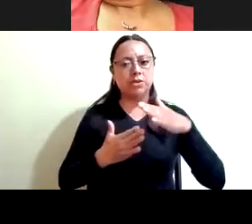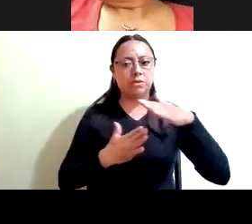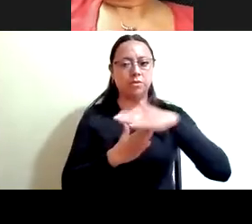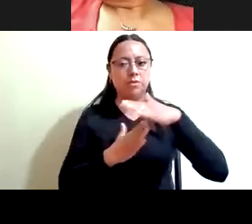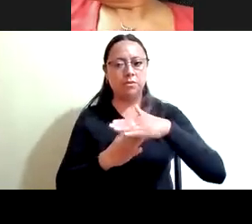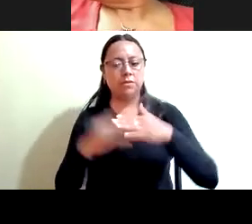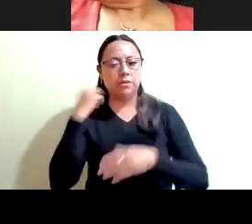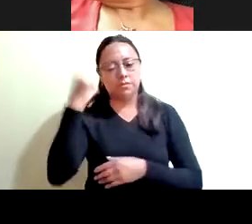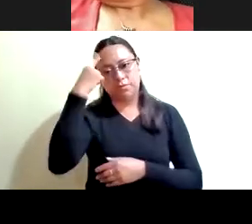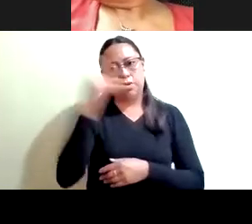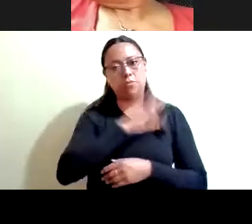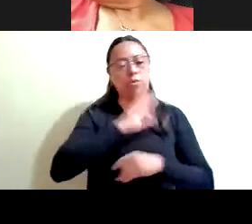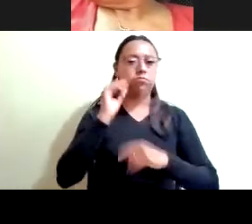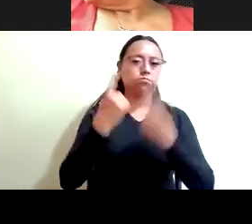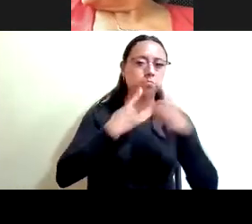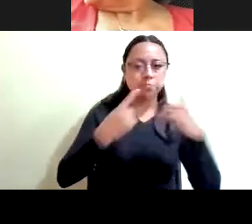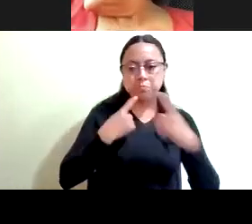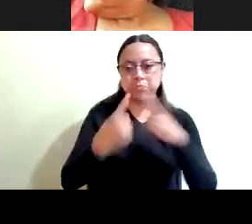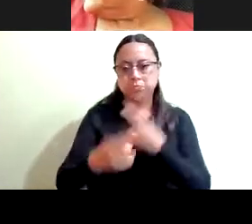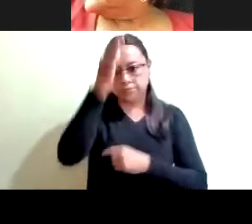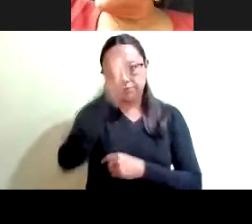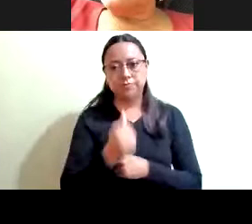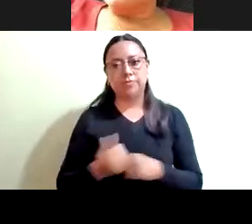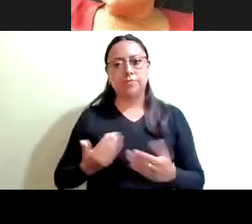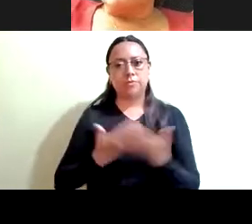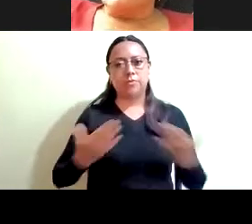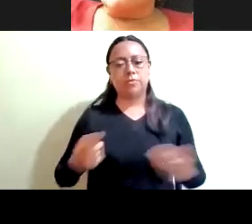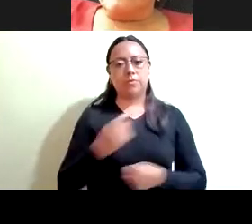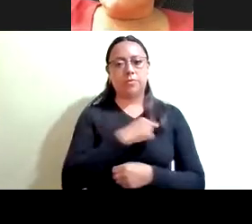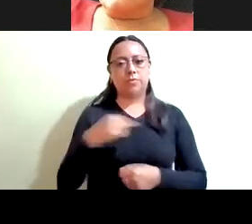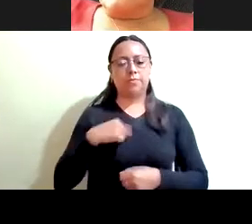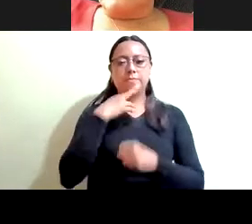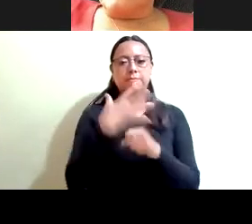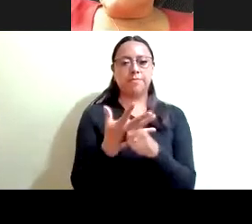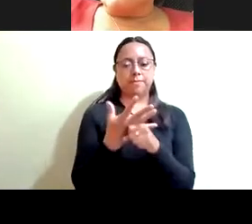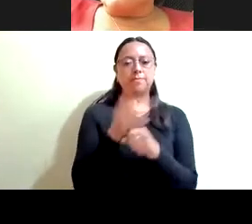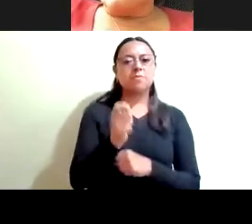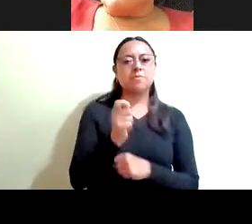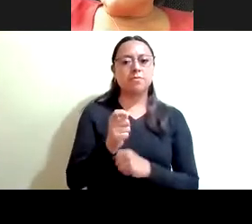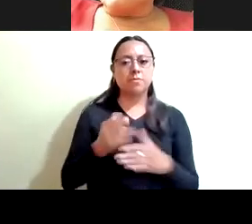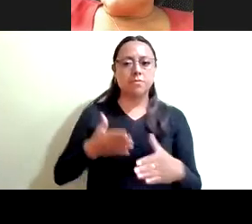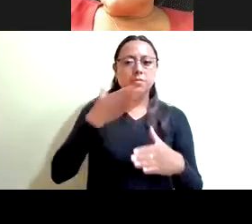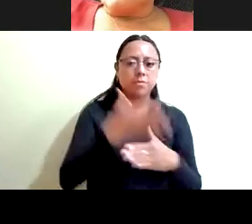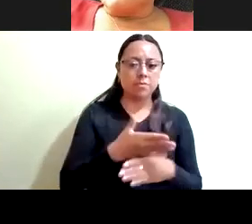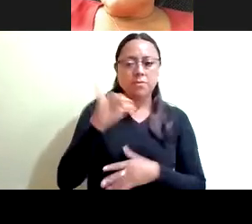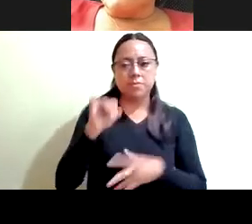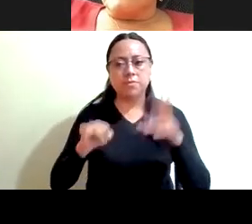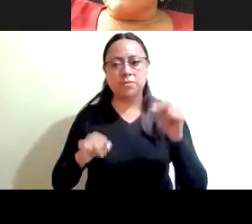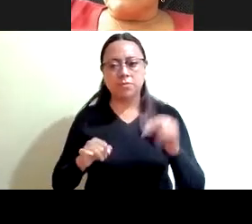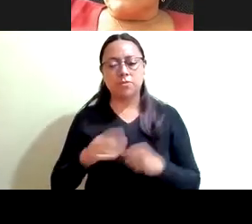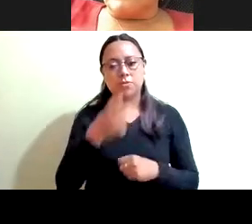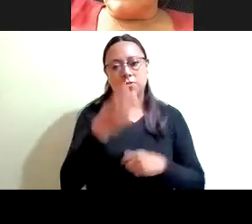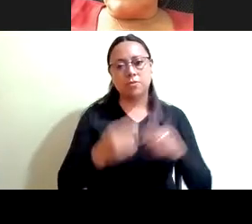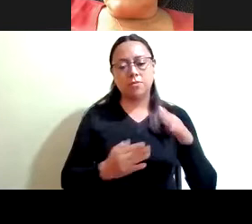a acuerdos y bueno, hay una responsabilidad de asistir y hay una responsabilidad de no asistir a estas mesas y